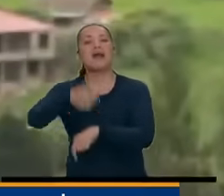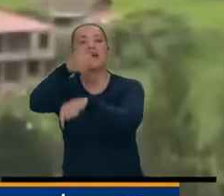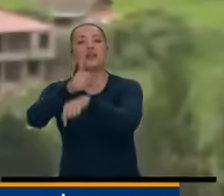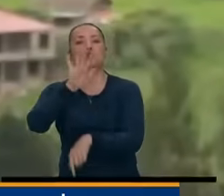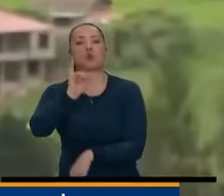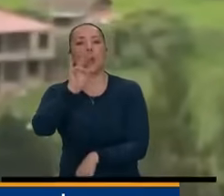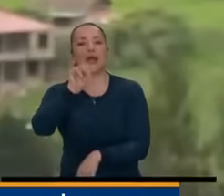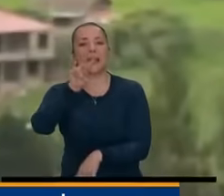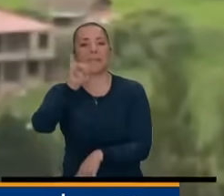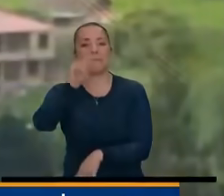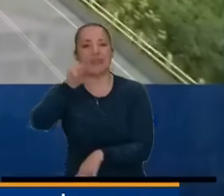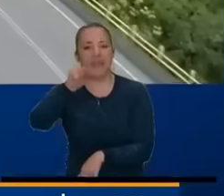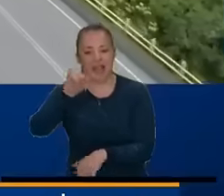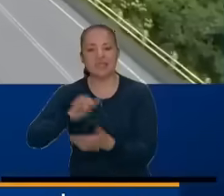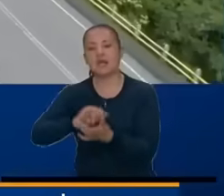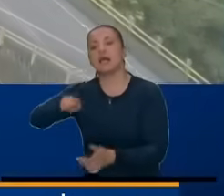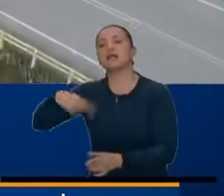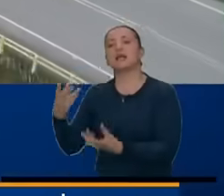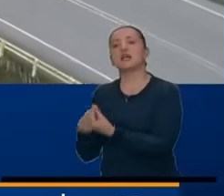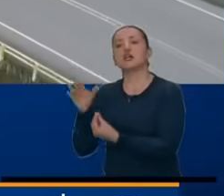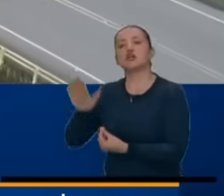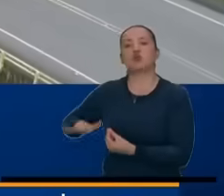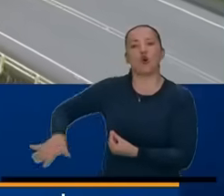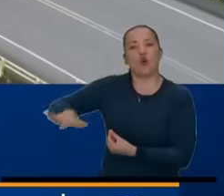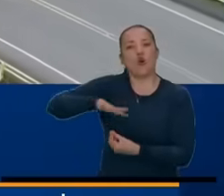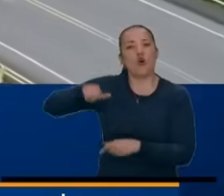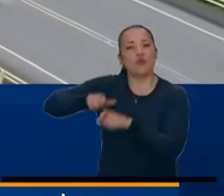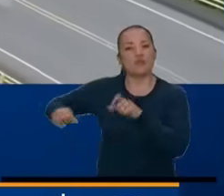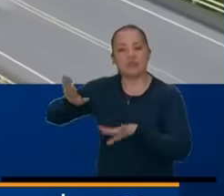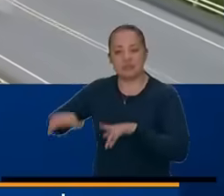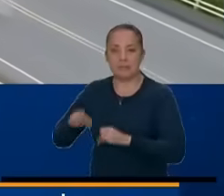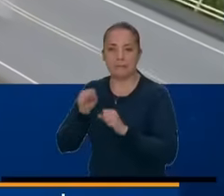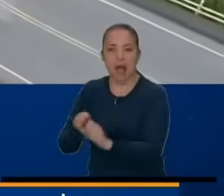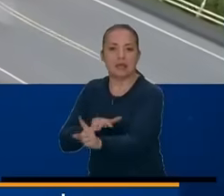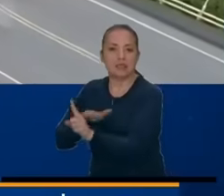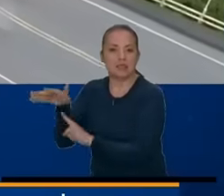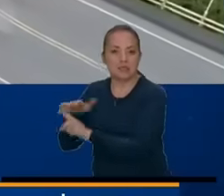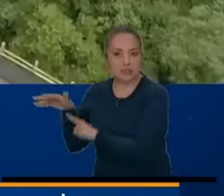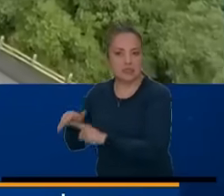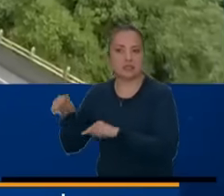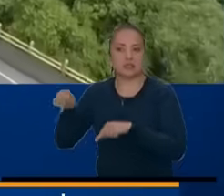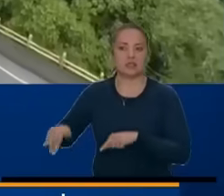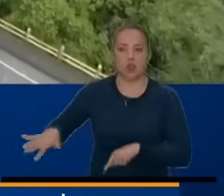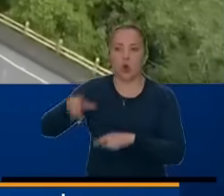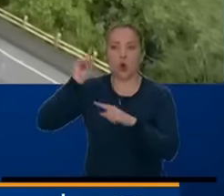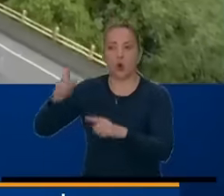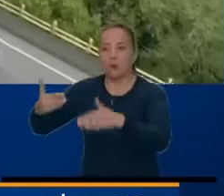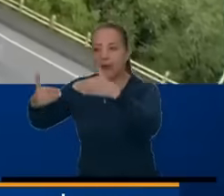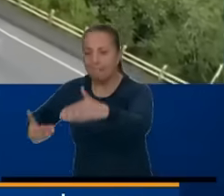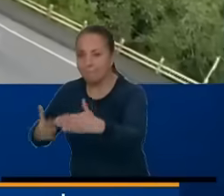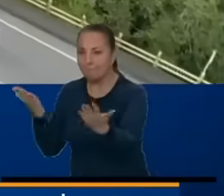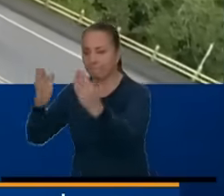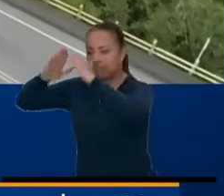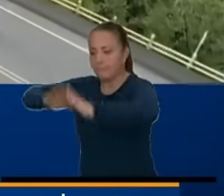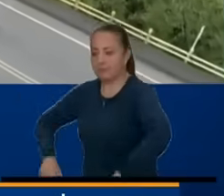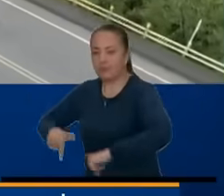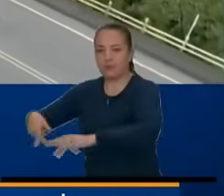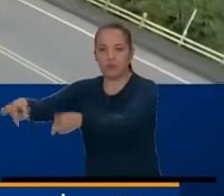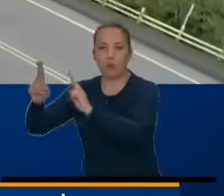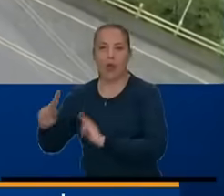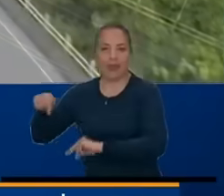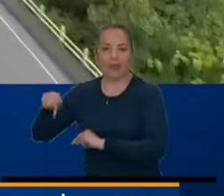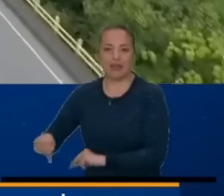Invías, y también de la mano de la comunidad, quiénes son los que realmente se ven afectados por cuenta de este bloqueo tras la caída de este puente